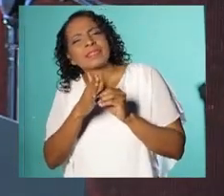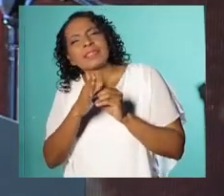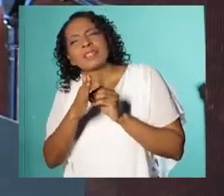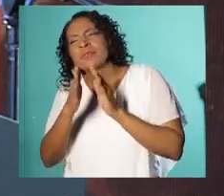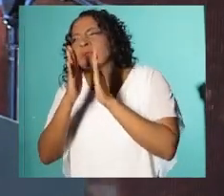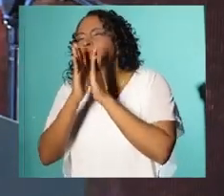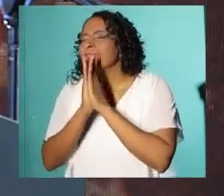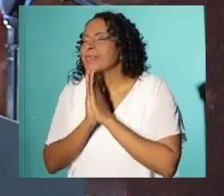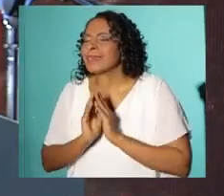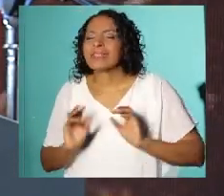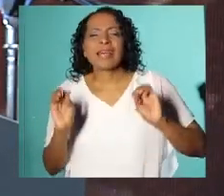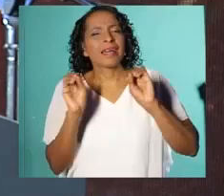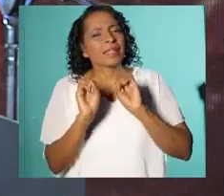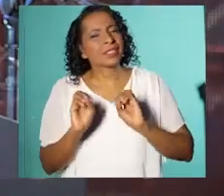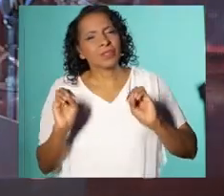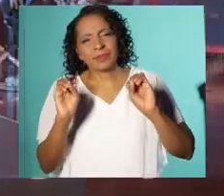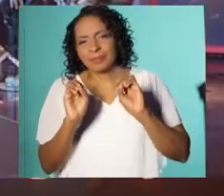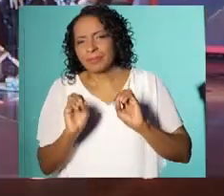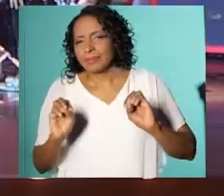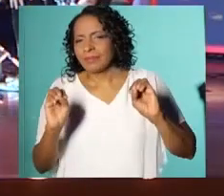sin pedir nada,